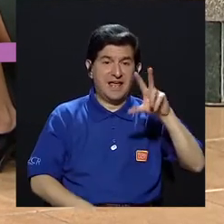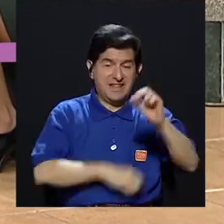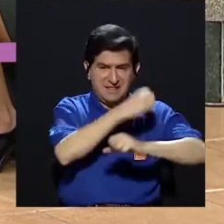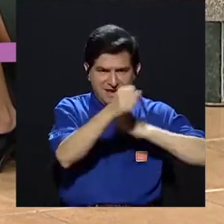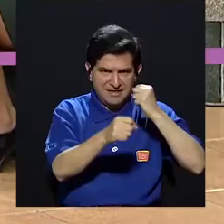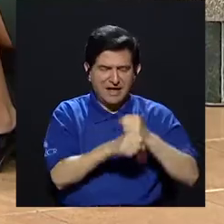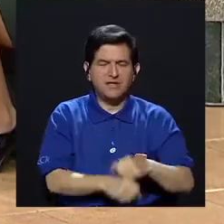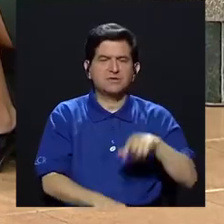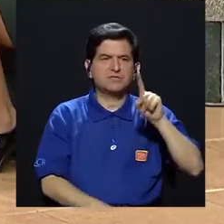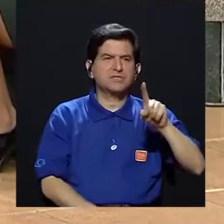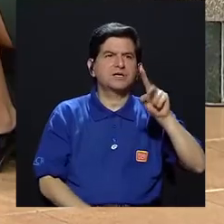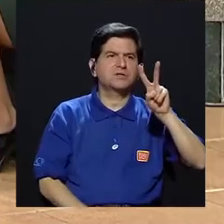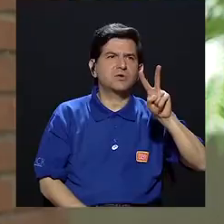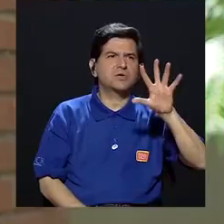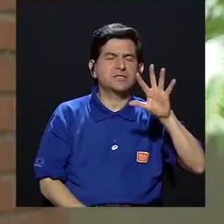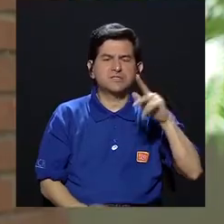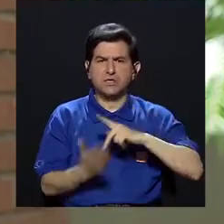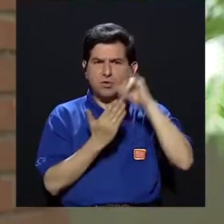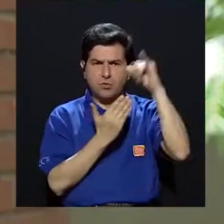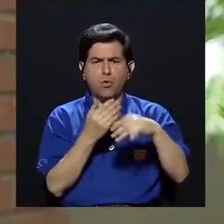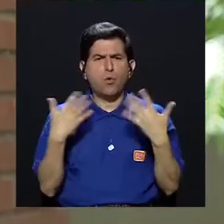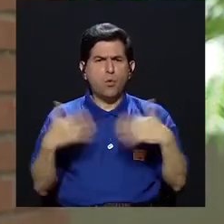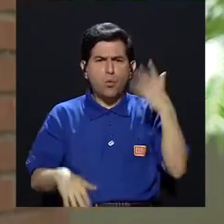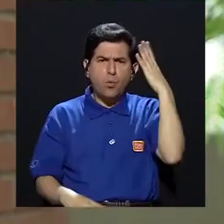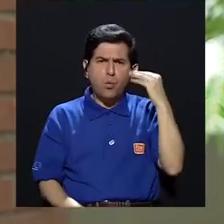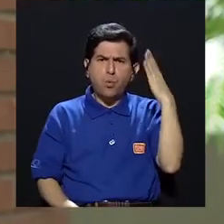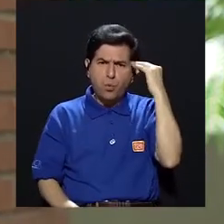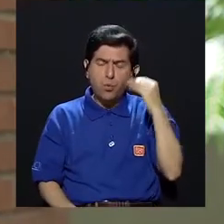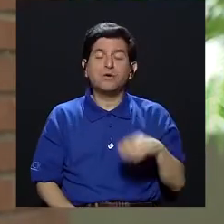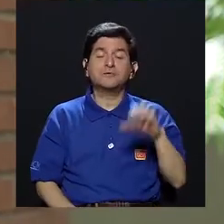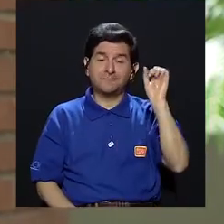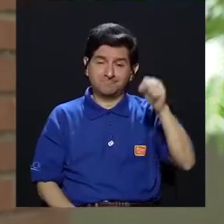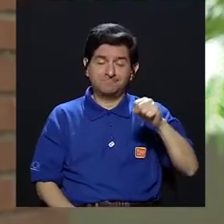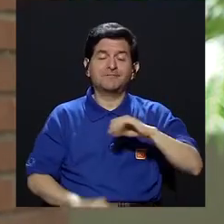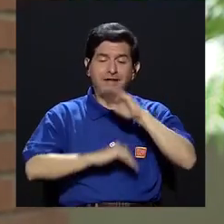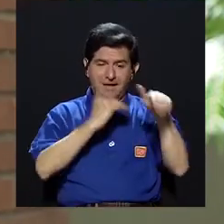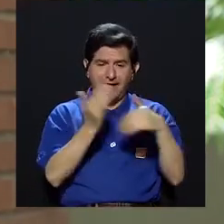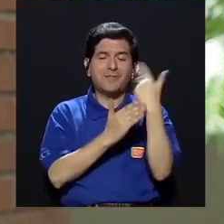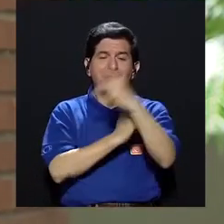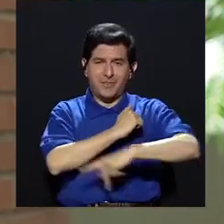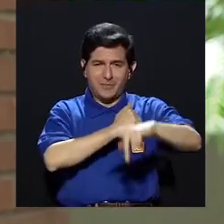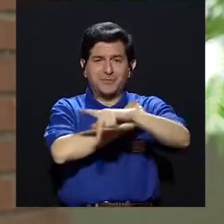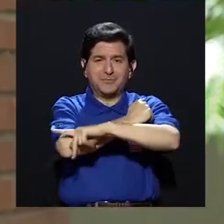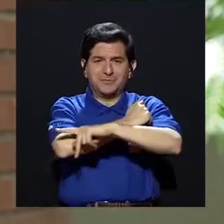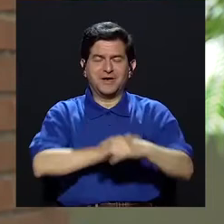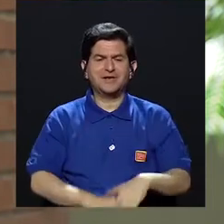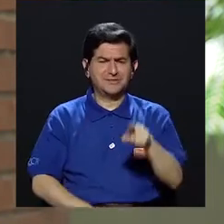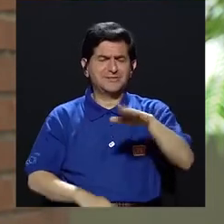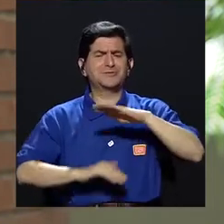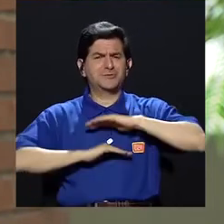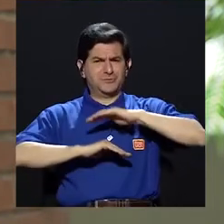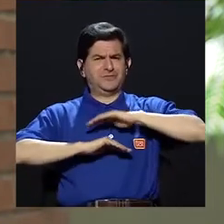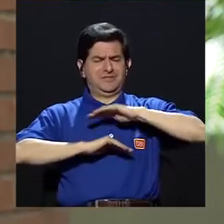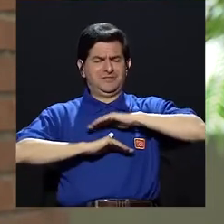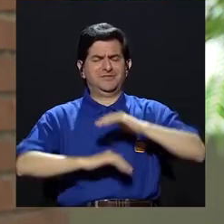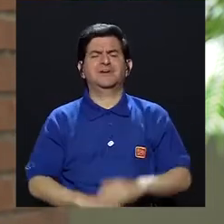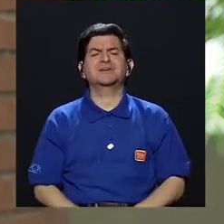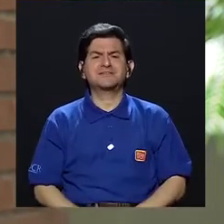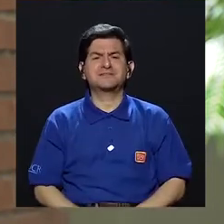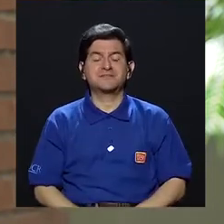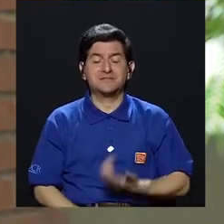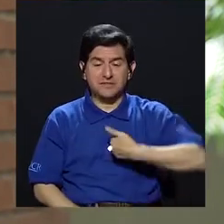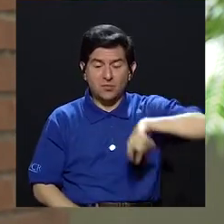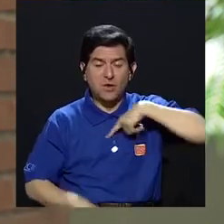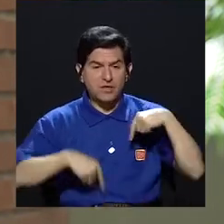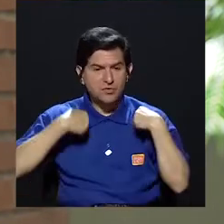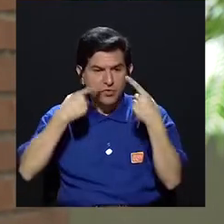de 125 proyectos en, todo, un montón de experiencia, en todo el país. Y es algo muy satisfactorio porque cada